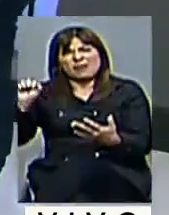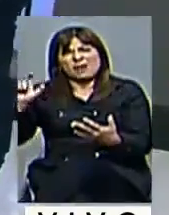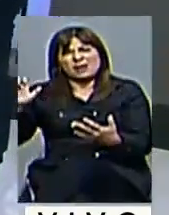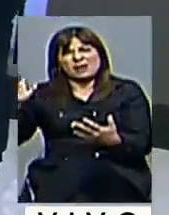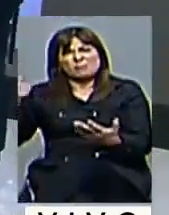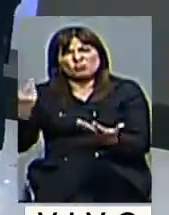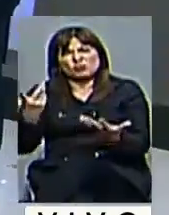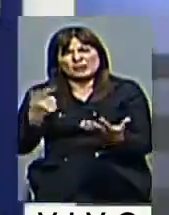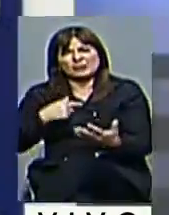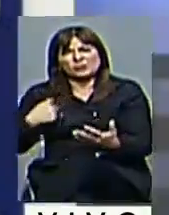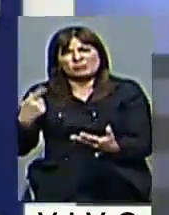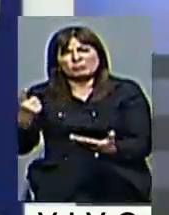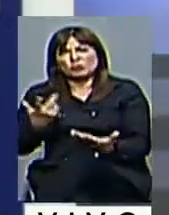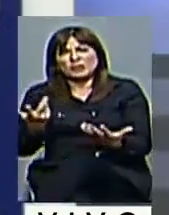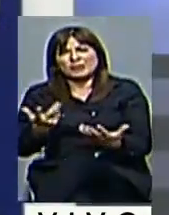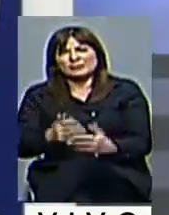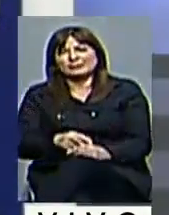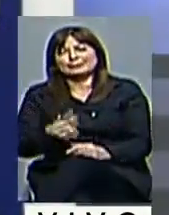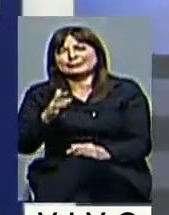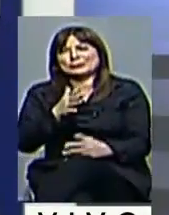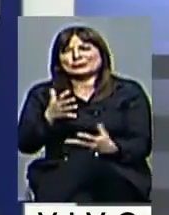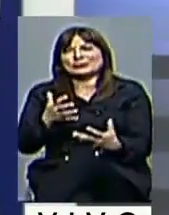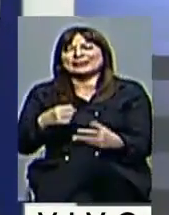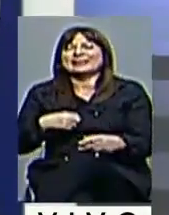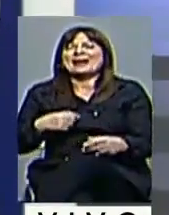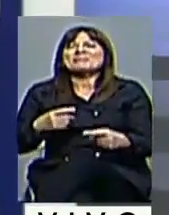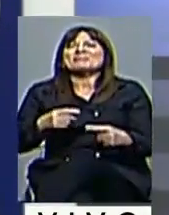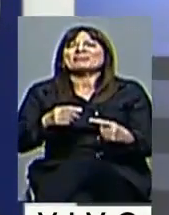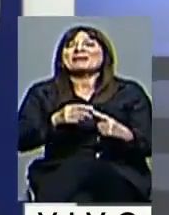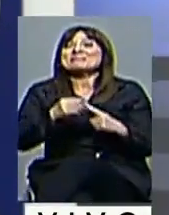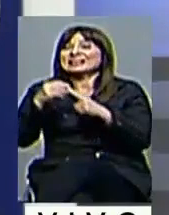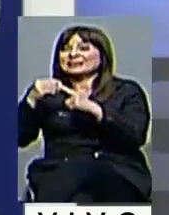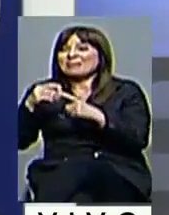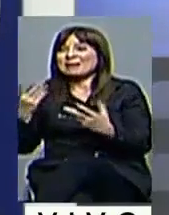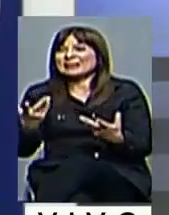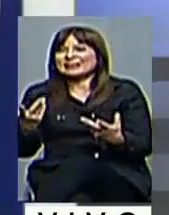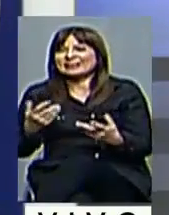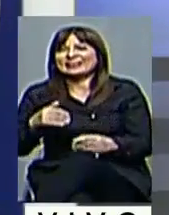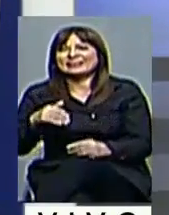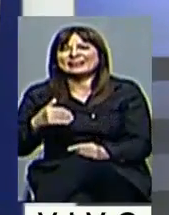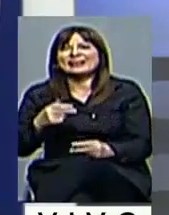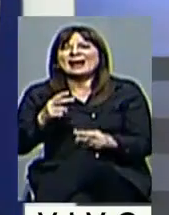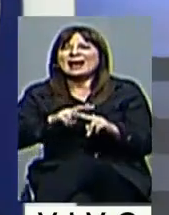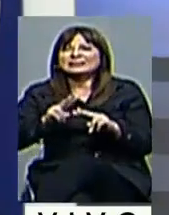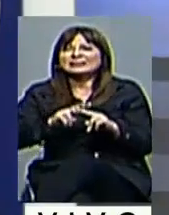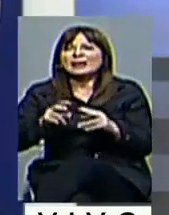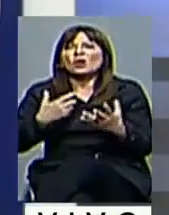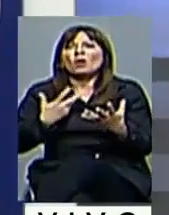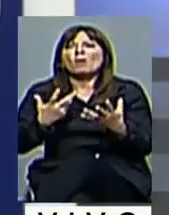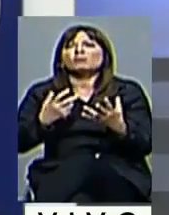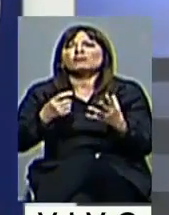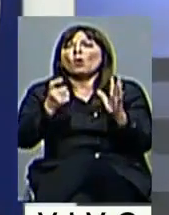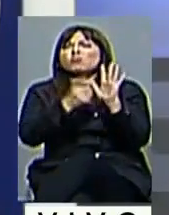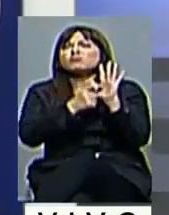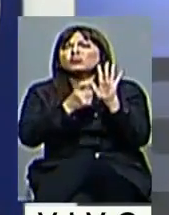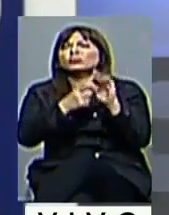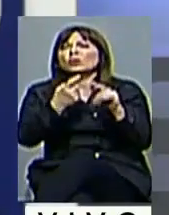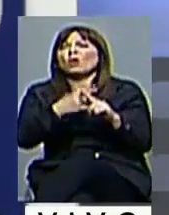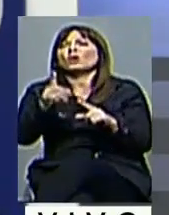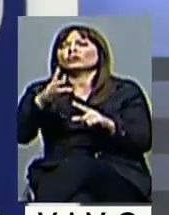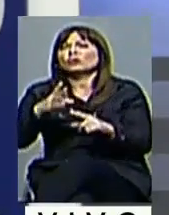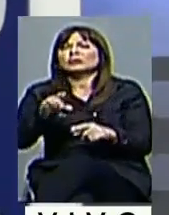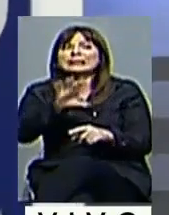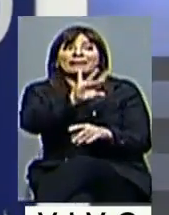¿no? Bueno, no, principalmente hacer un poco el punto que han hecho también los otros invitados del